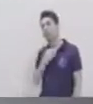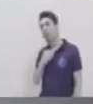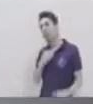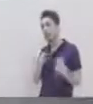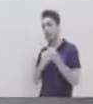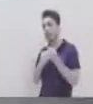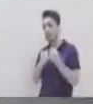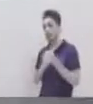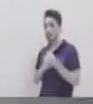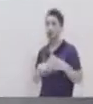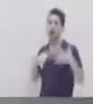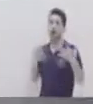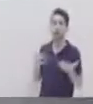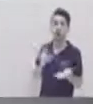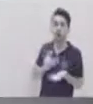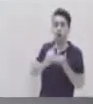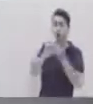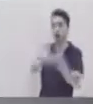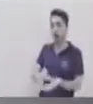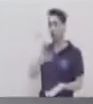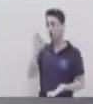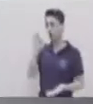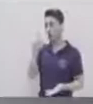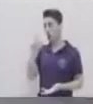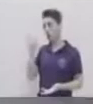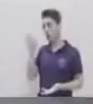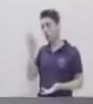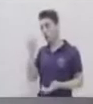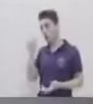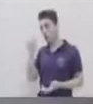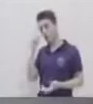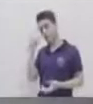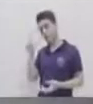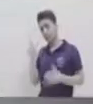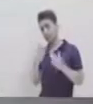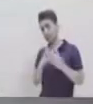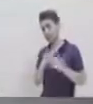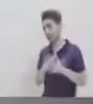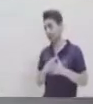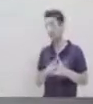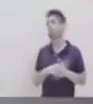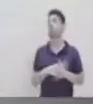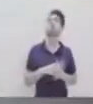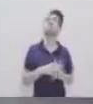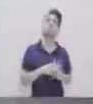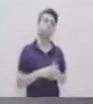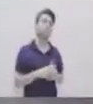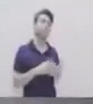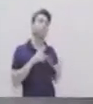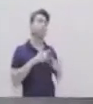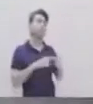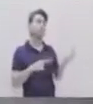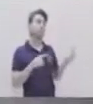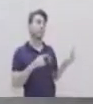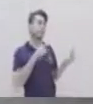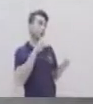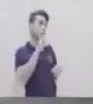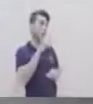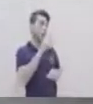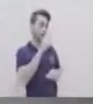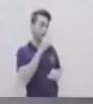quieren apoyar o colaborar en este caso, ¿verdad? En la casa. O sea que podríamos decir que la diferencia entre